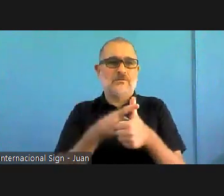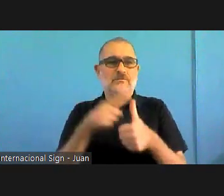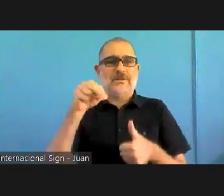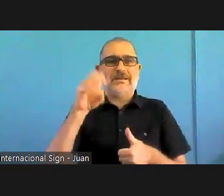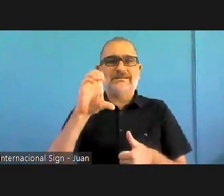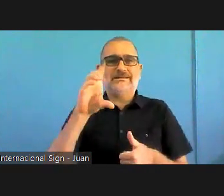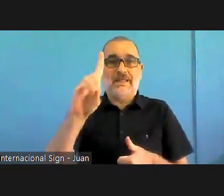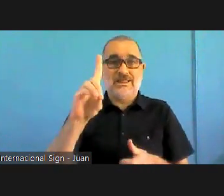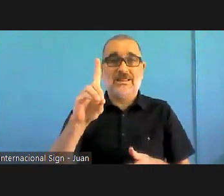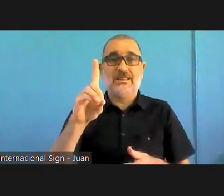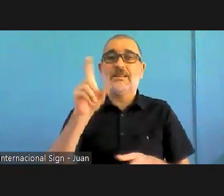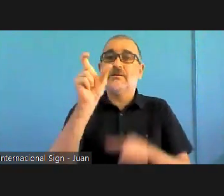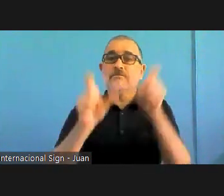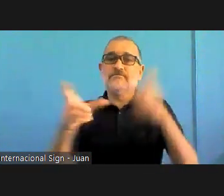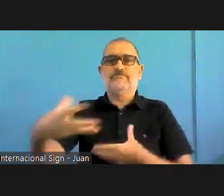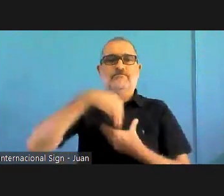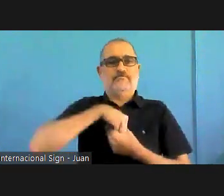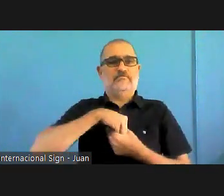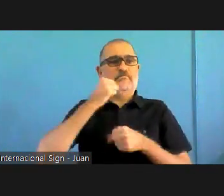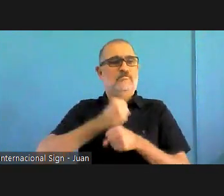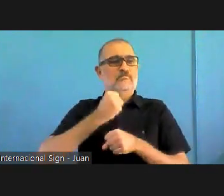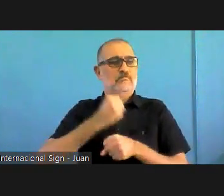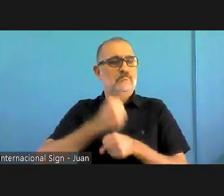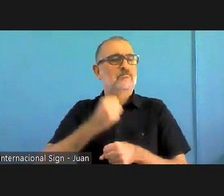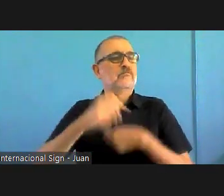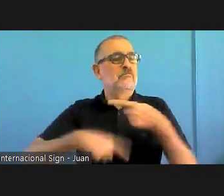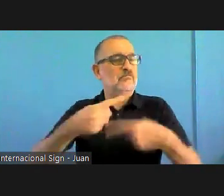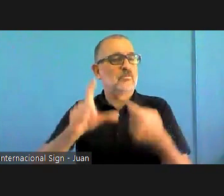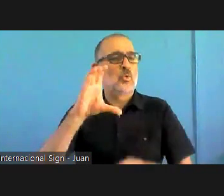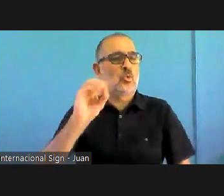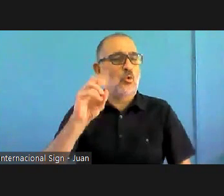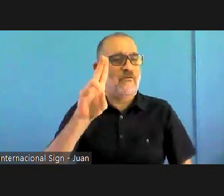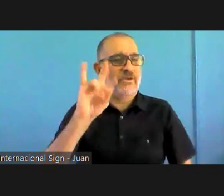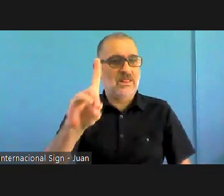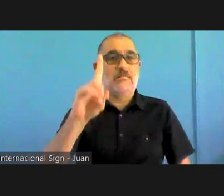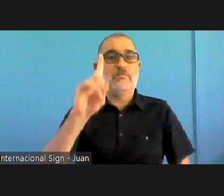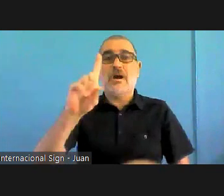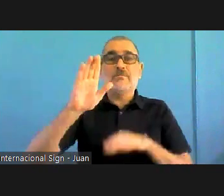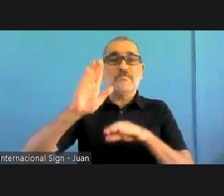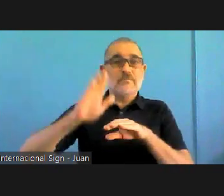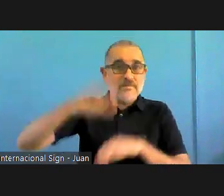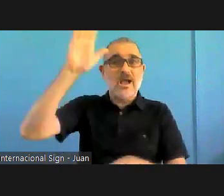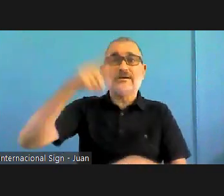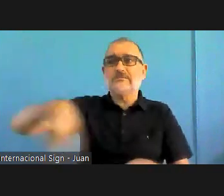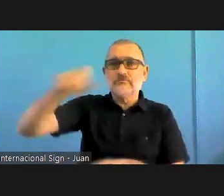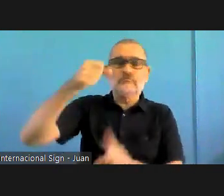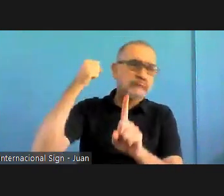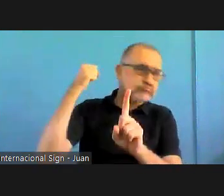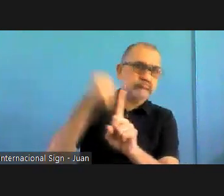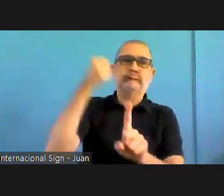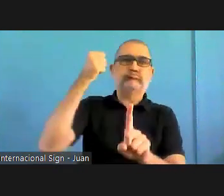COVID, puesto que gran parte de nuestros impactos,